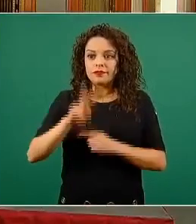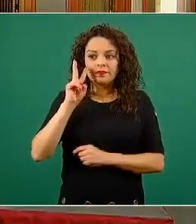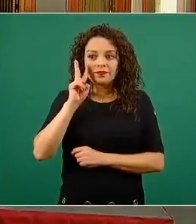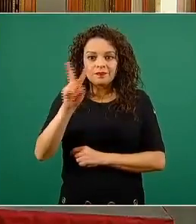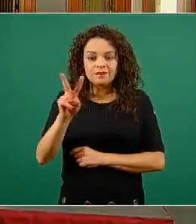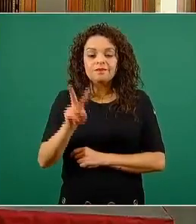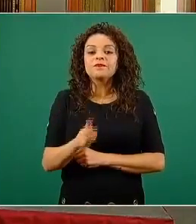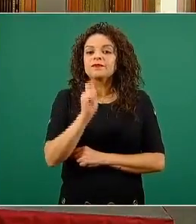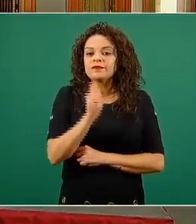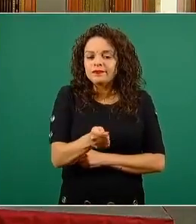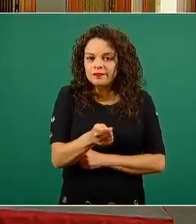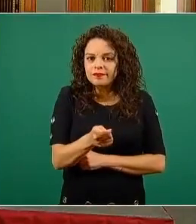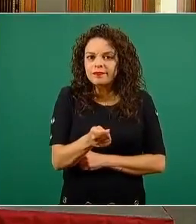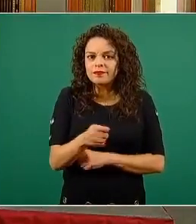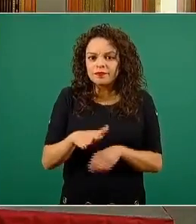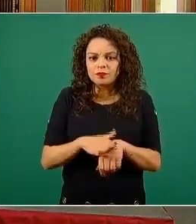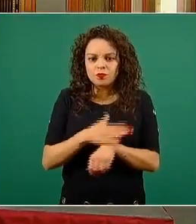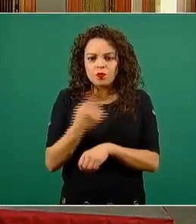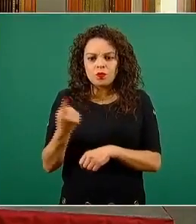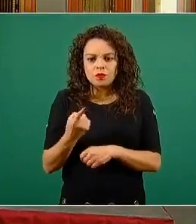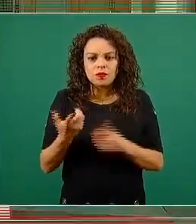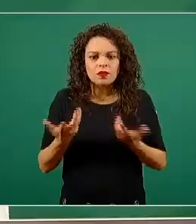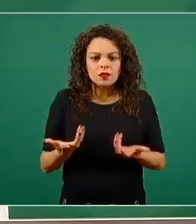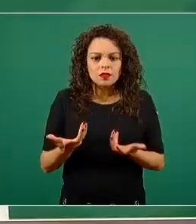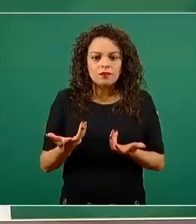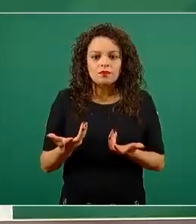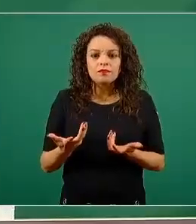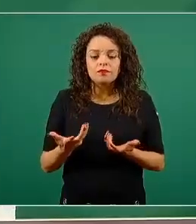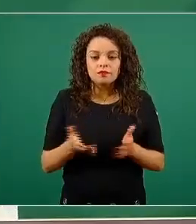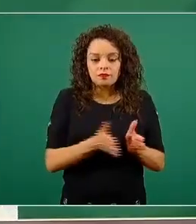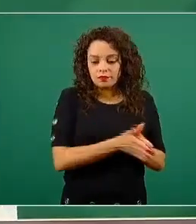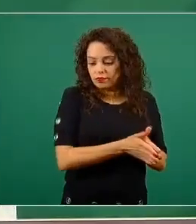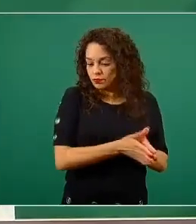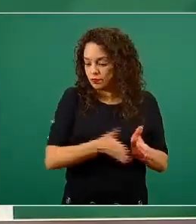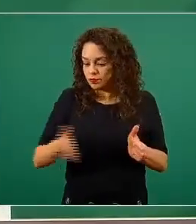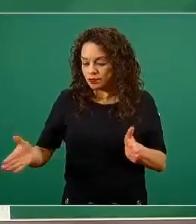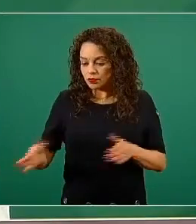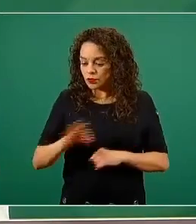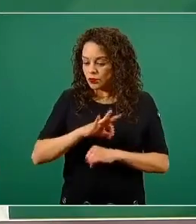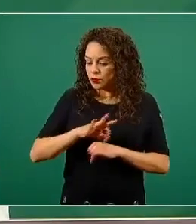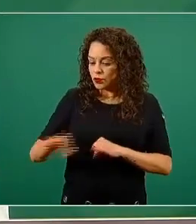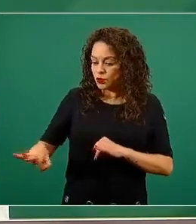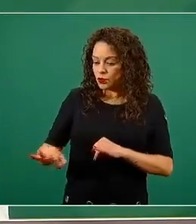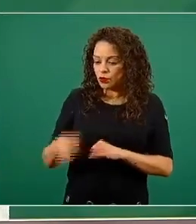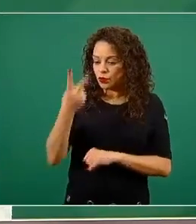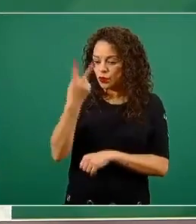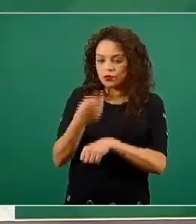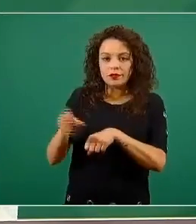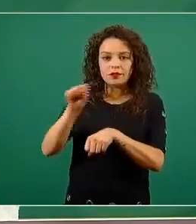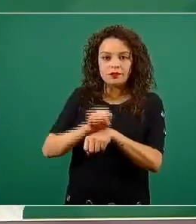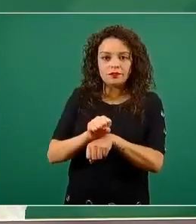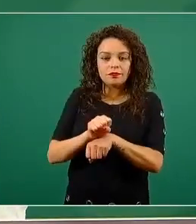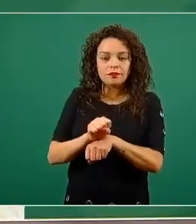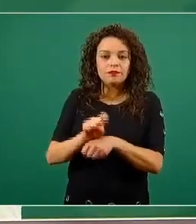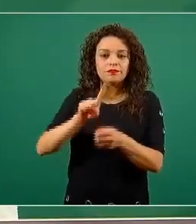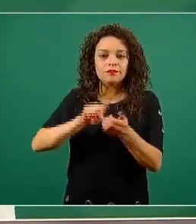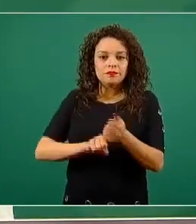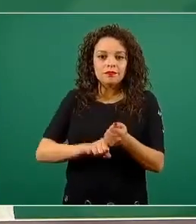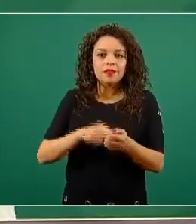reflejo de lo que se ha vivido en las últimas 2 semanas con